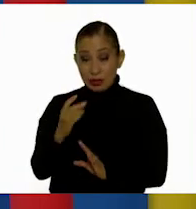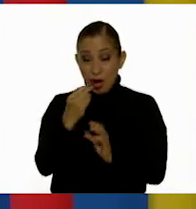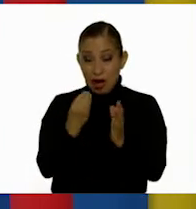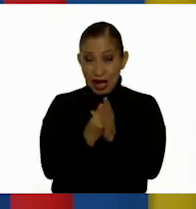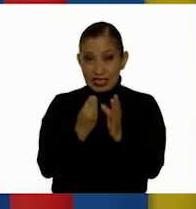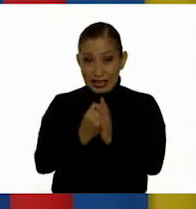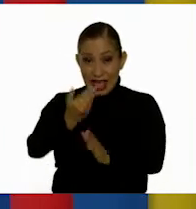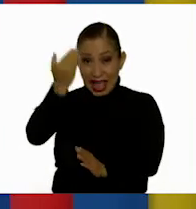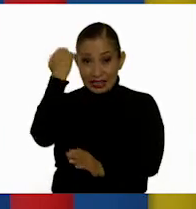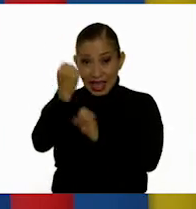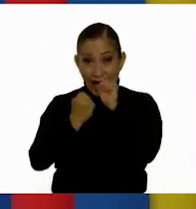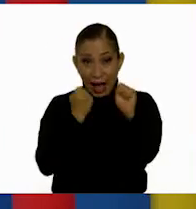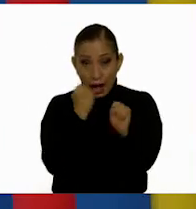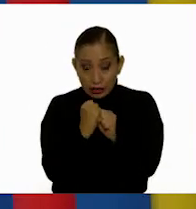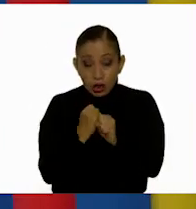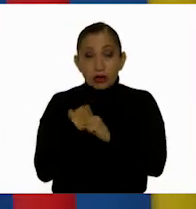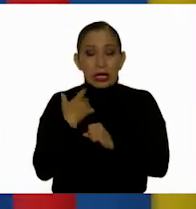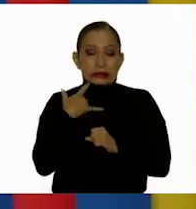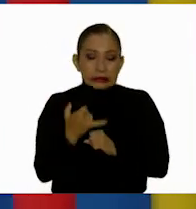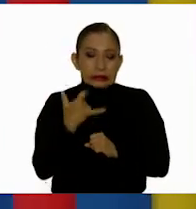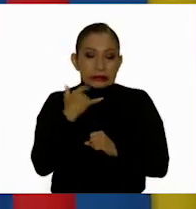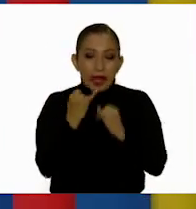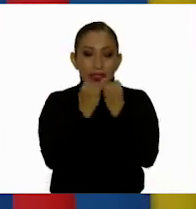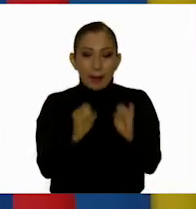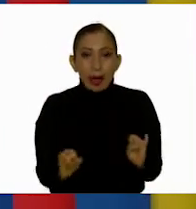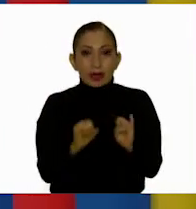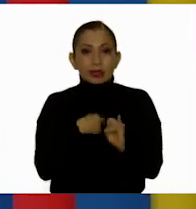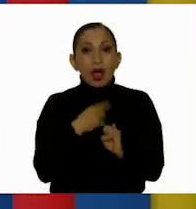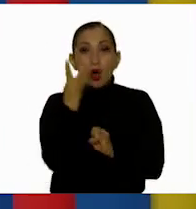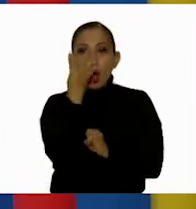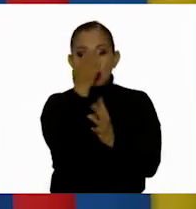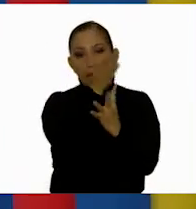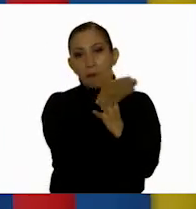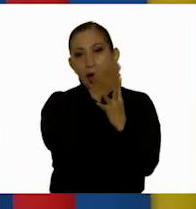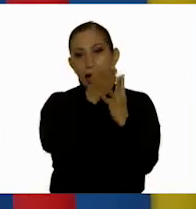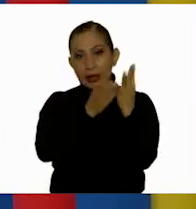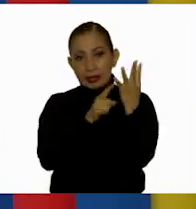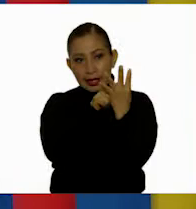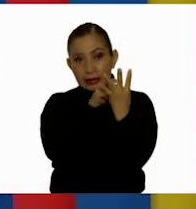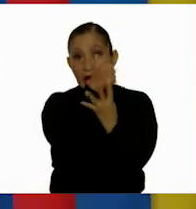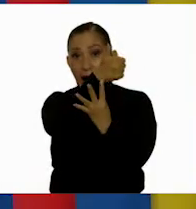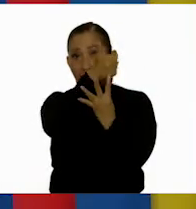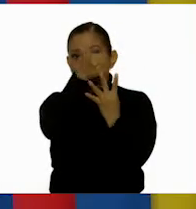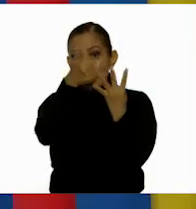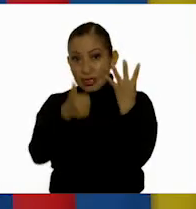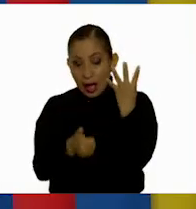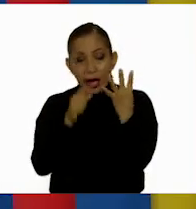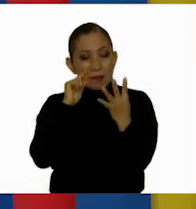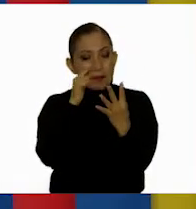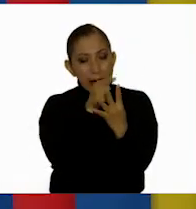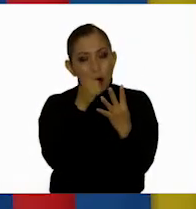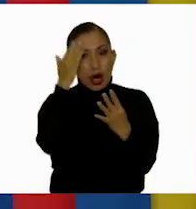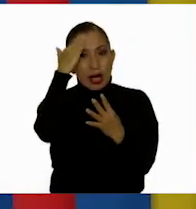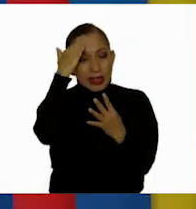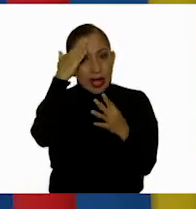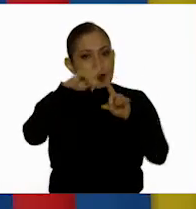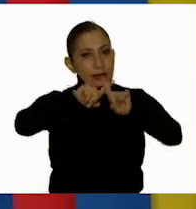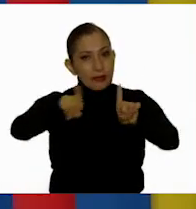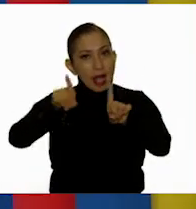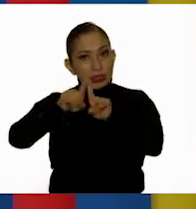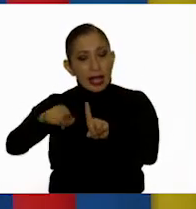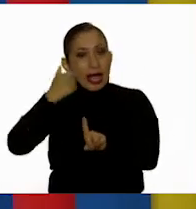escolar anterior, la lucha por la independencia se ha dividido en 4 fases, y en cada una de ellas encontramos liderazgos que